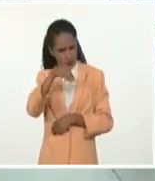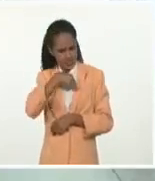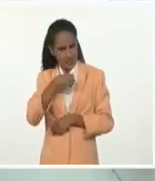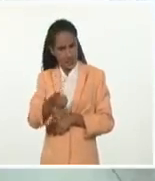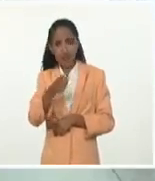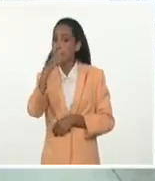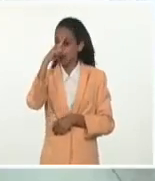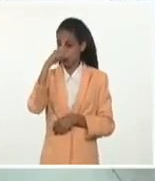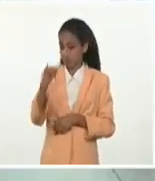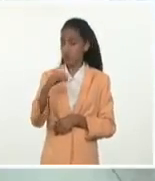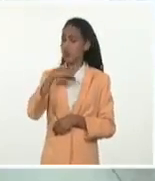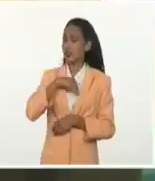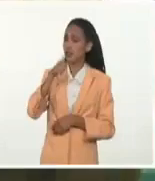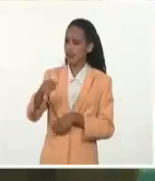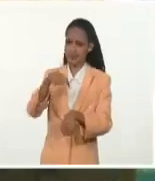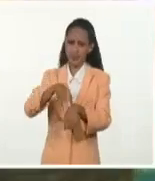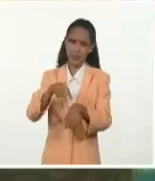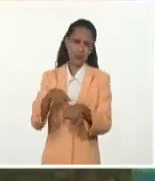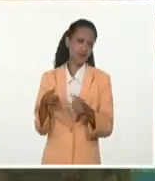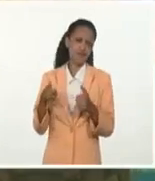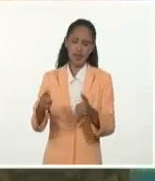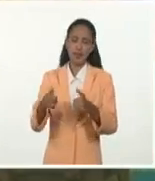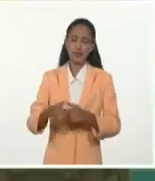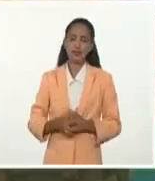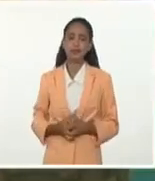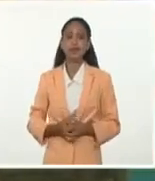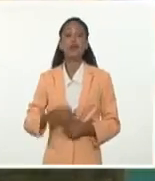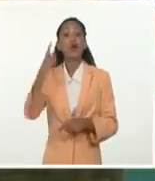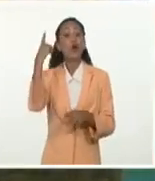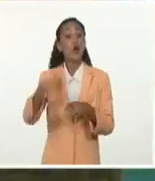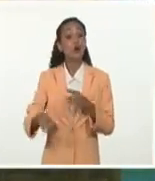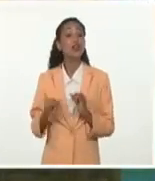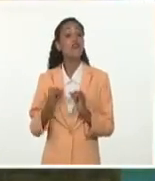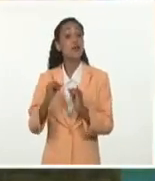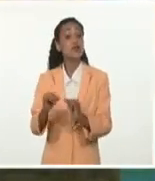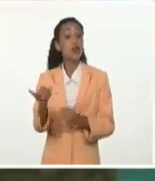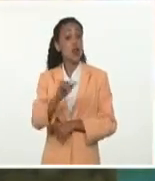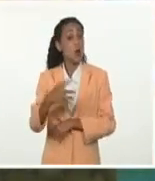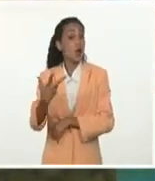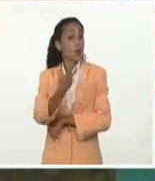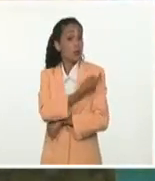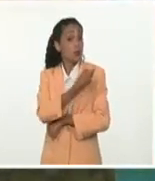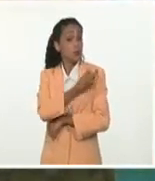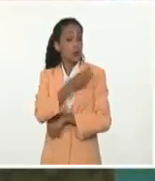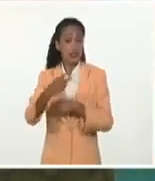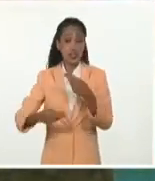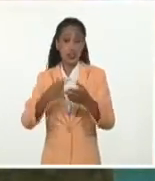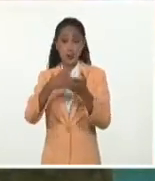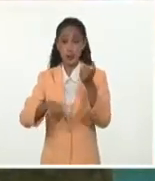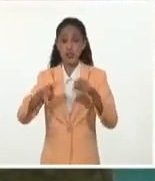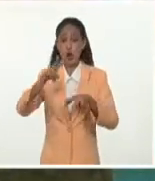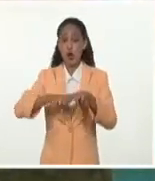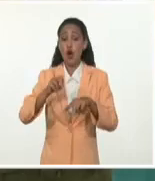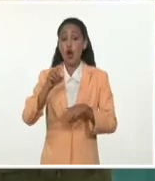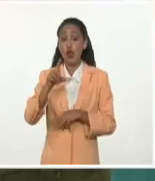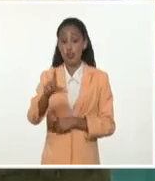en estos momentos me siento muy bien. Otros detalles de esta intervención que se realiza en la provincia de Holguín con el